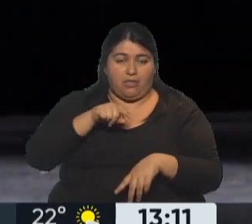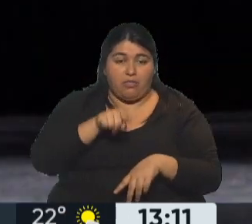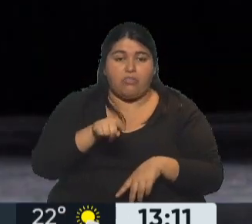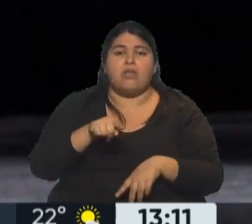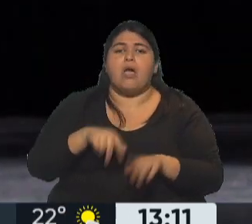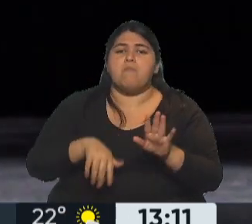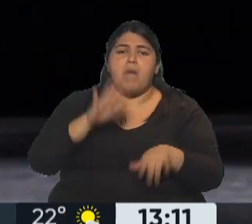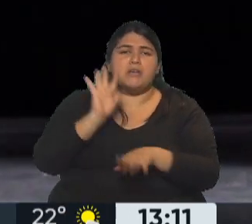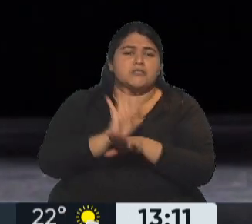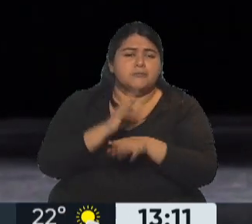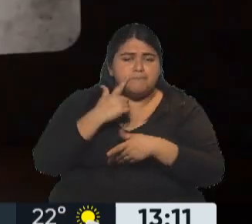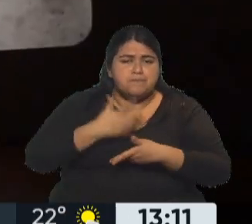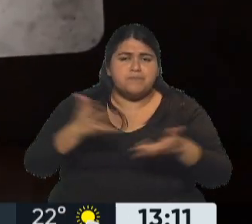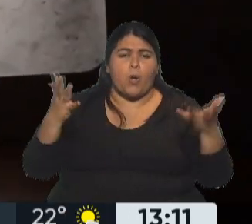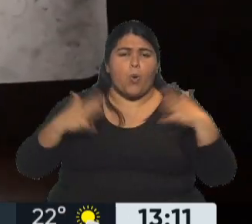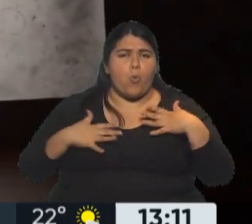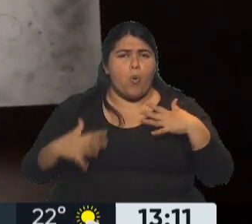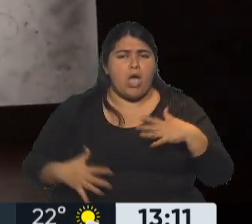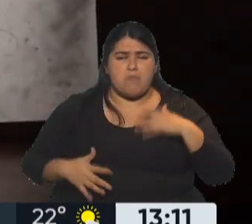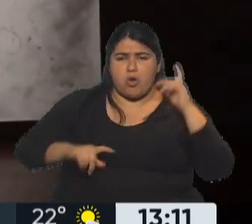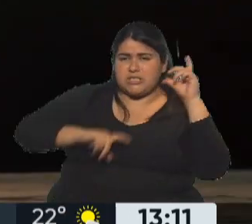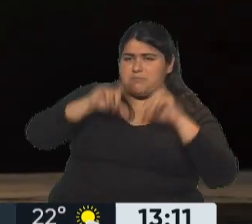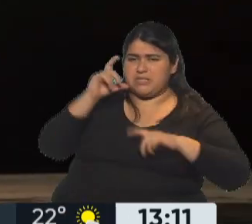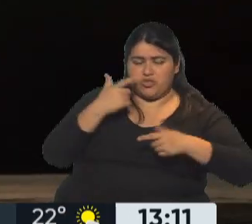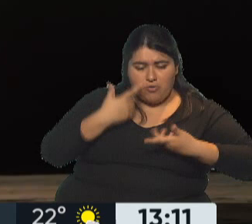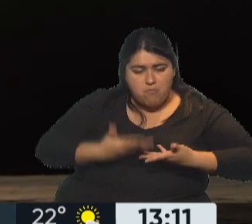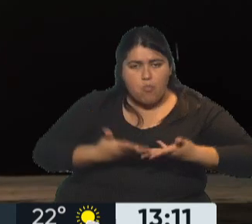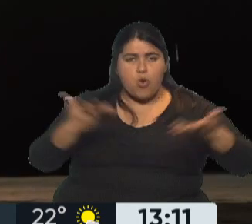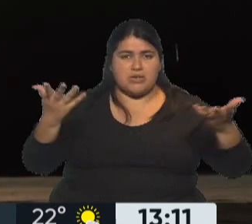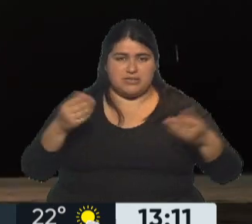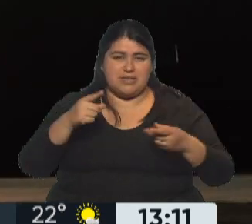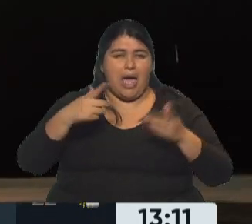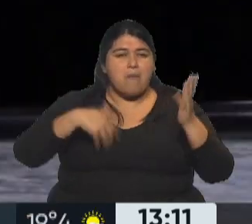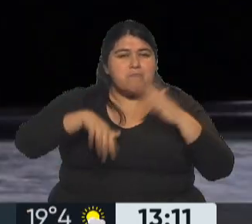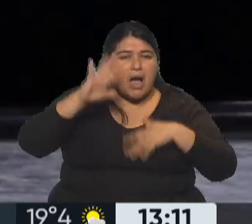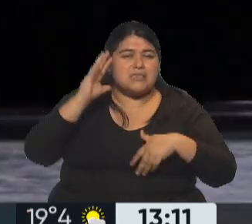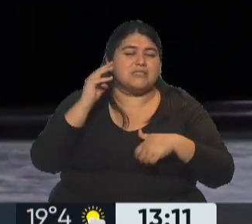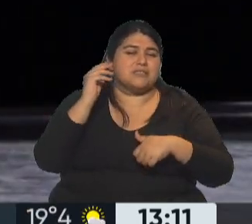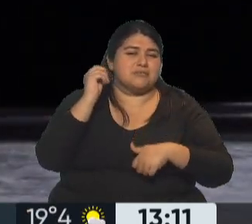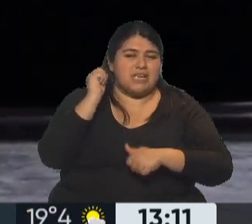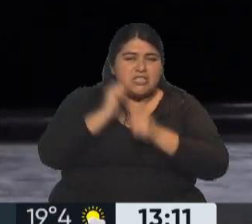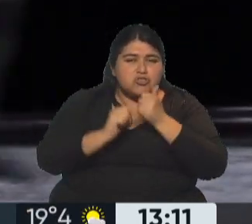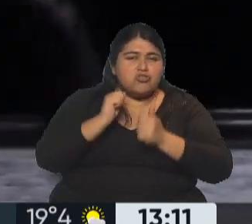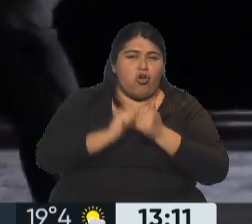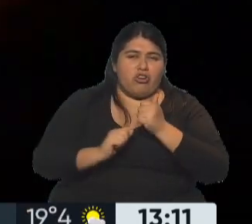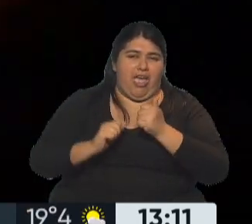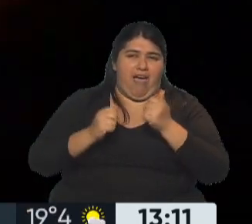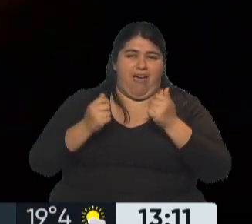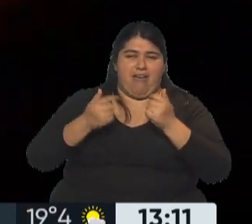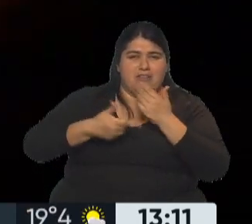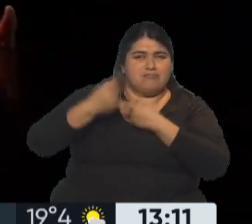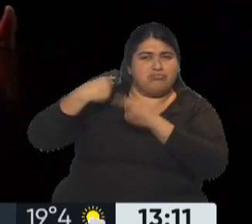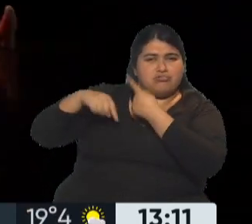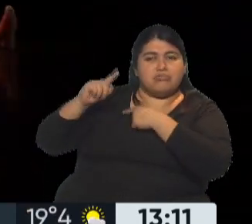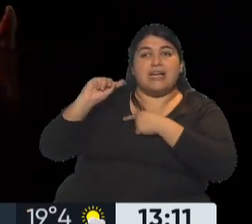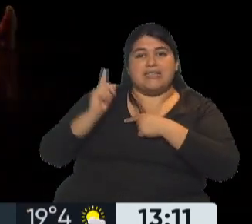lo simbólico, el cuerpo, y además no solo para retratar el ejercicio de la danza en la Argentina, sino también con la